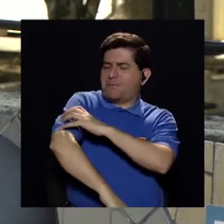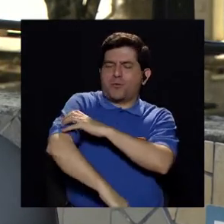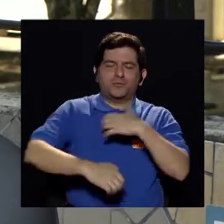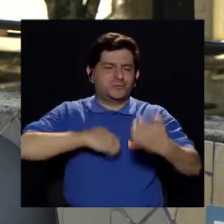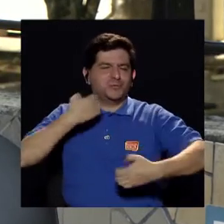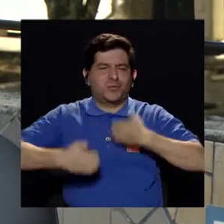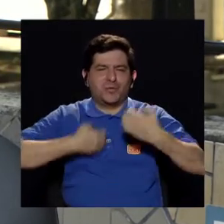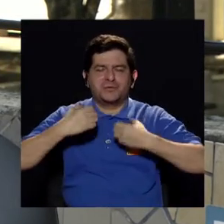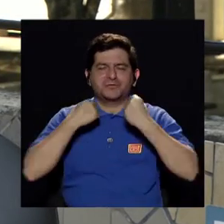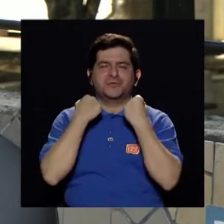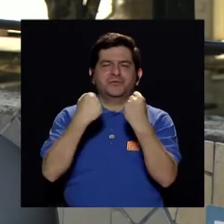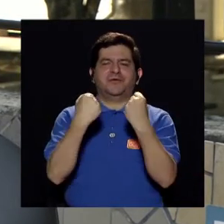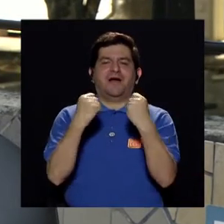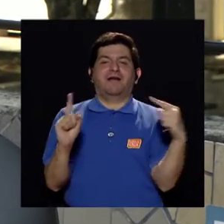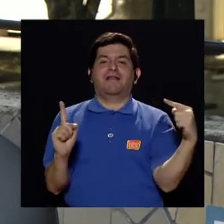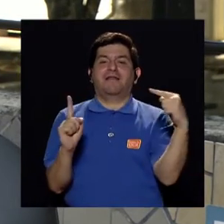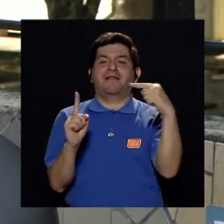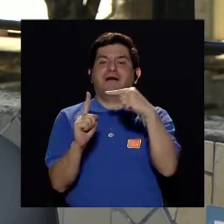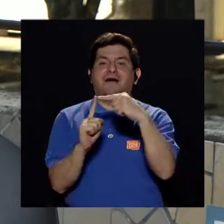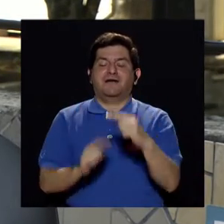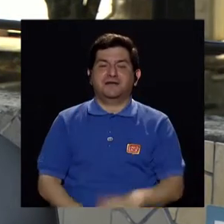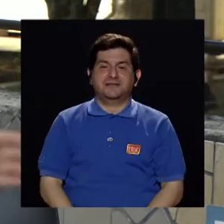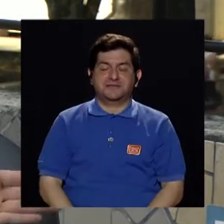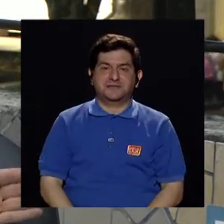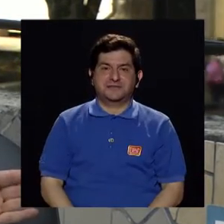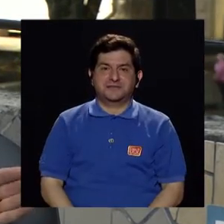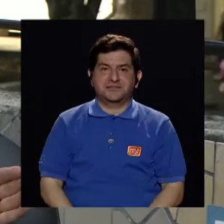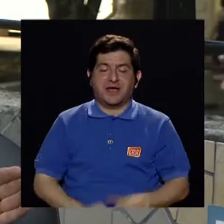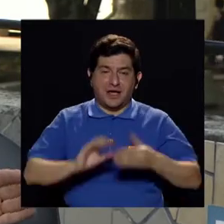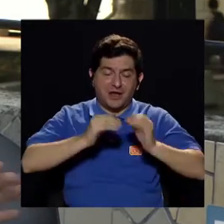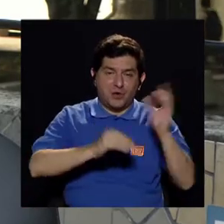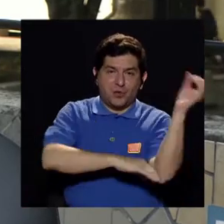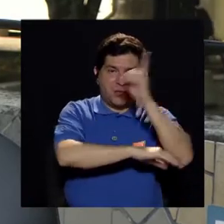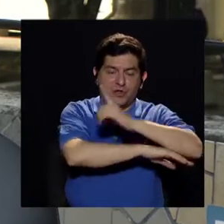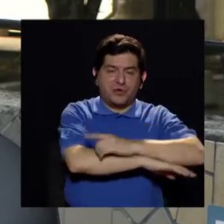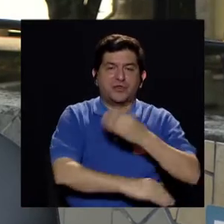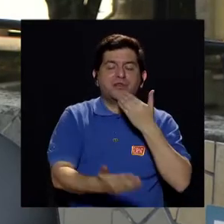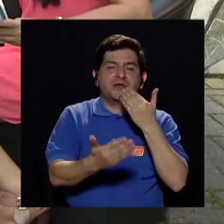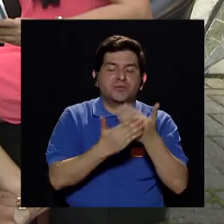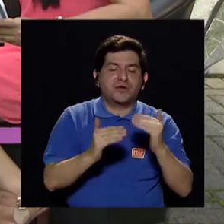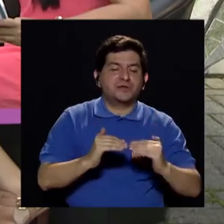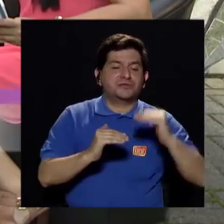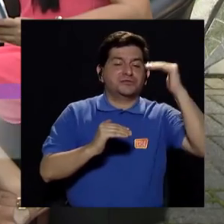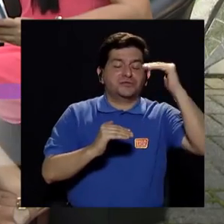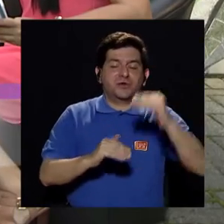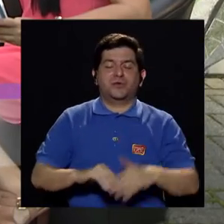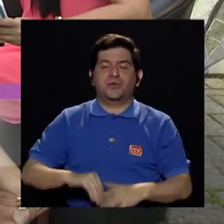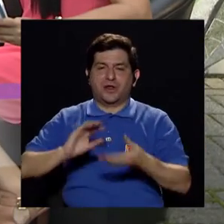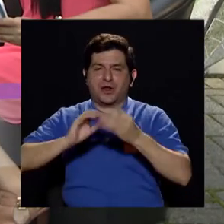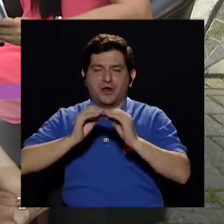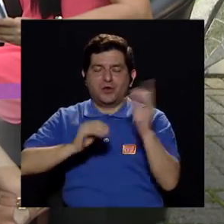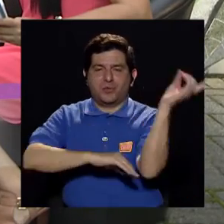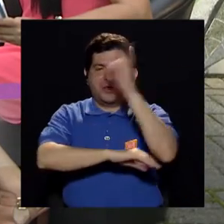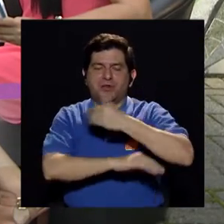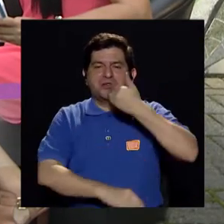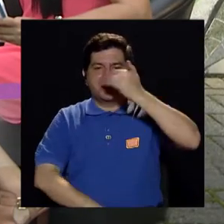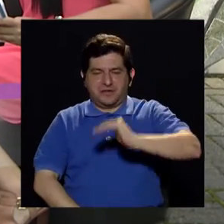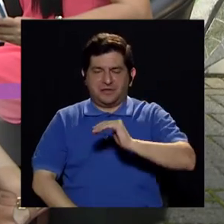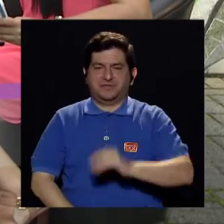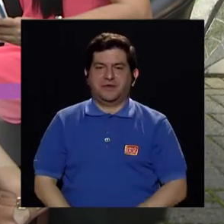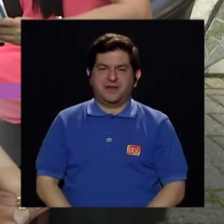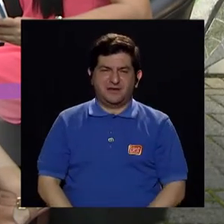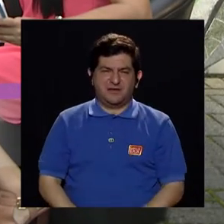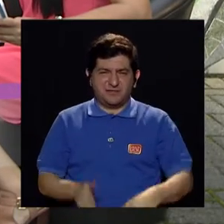fuerte. Hasta el día que hay más días buenos que malos. Y es que a veces cuesta, ¿verdad?, liberarse también de